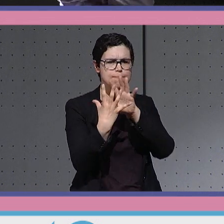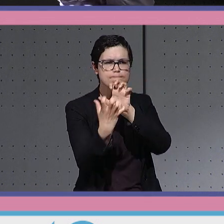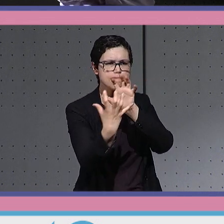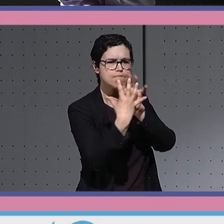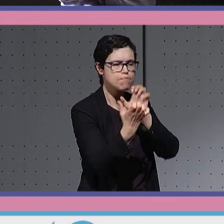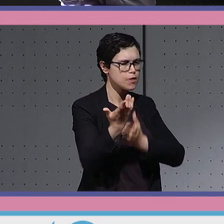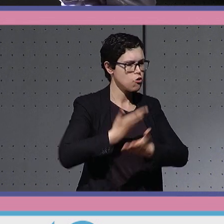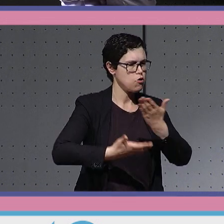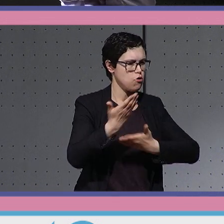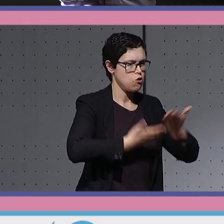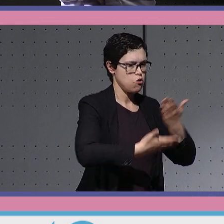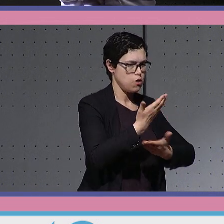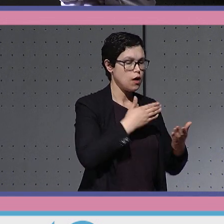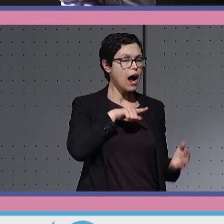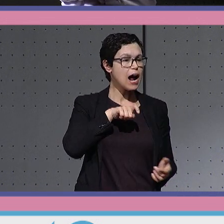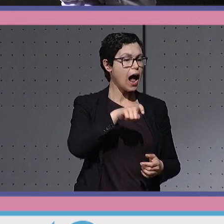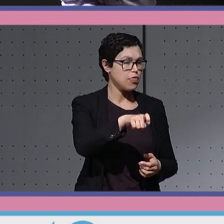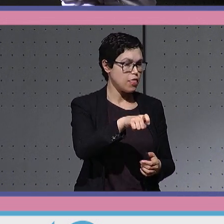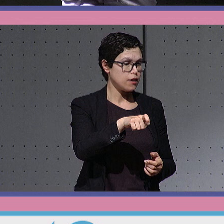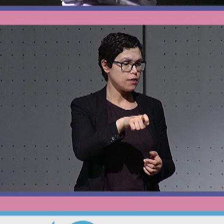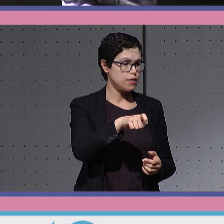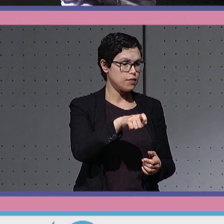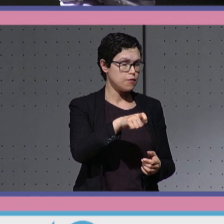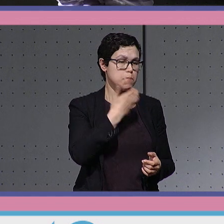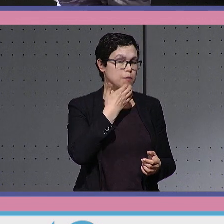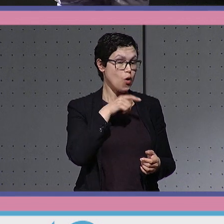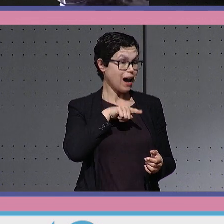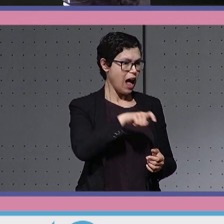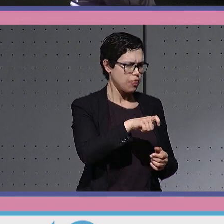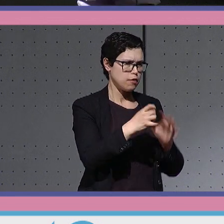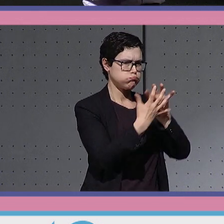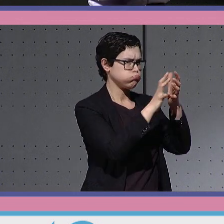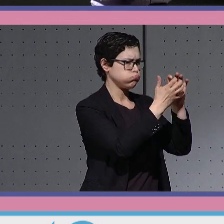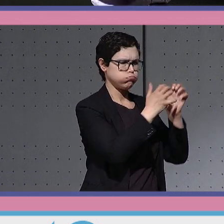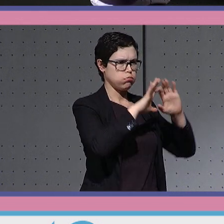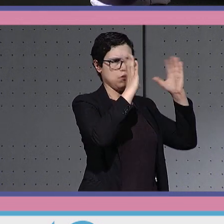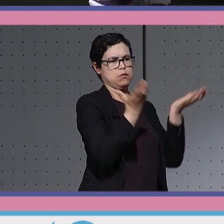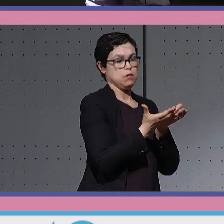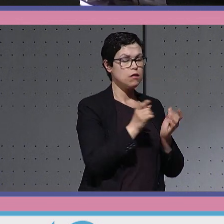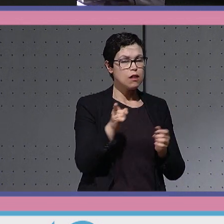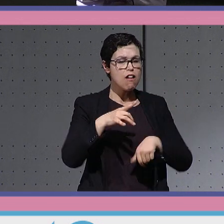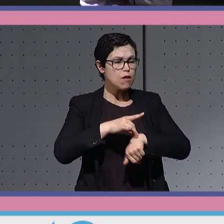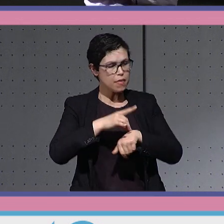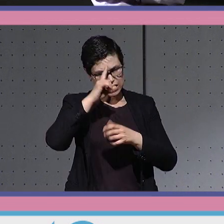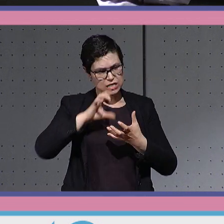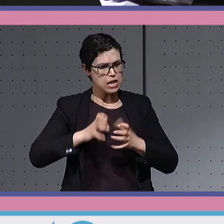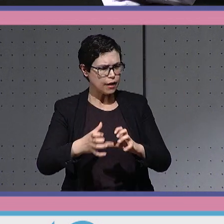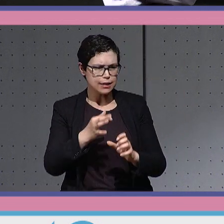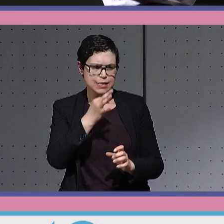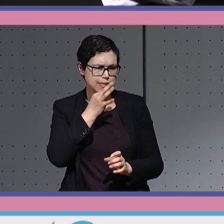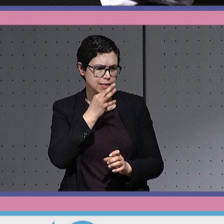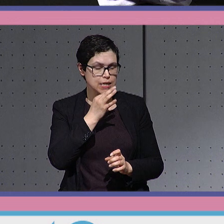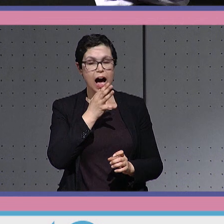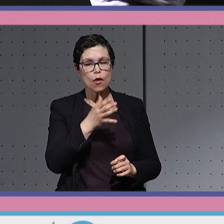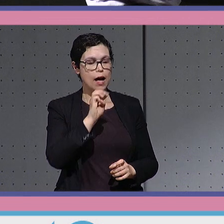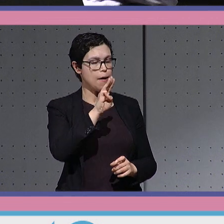Hay consorcios en cáncer avanzado más que en general que en enfermedades psiquiátricas. Ahora que en enfermedades psiquiátricas se ha hecho un consorcio importante que se llama